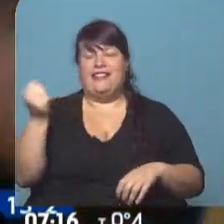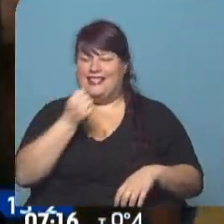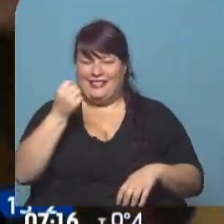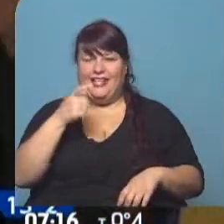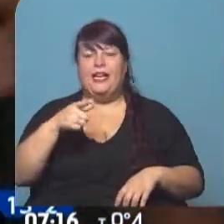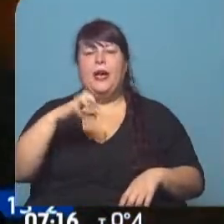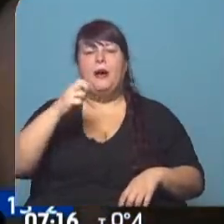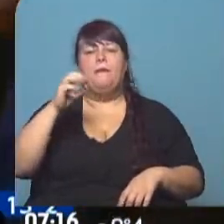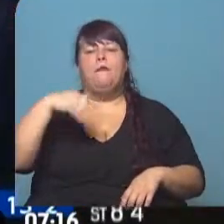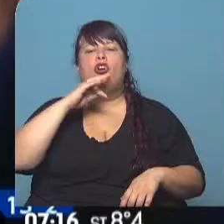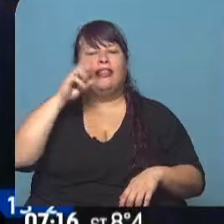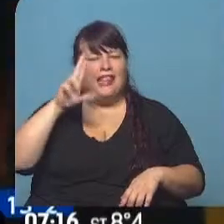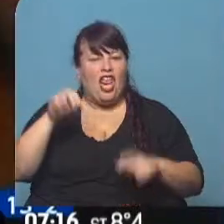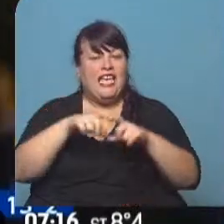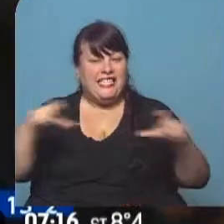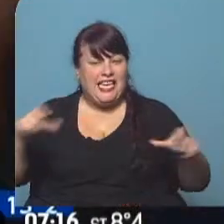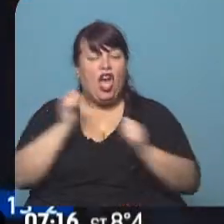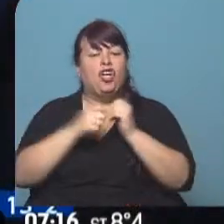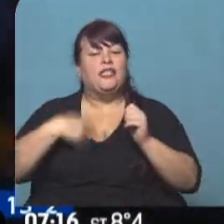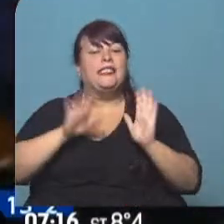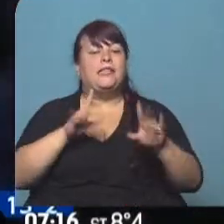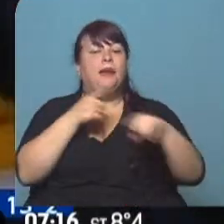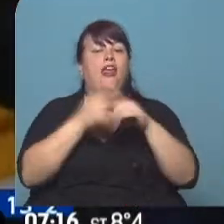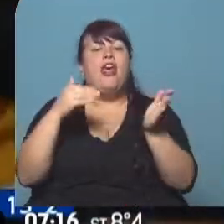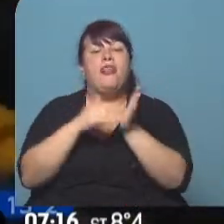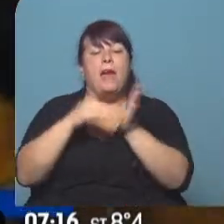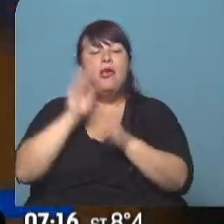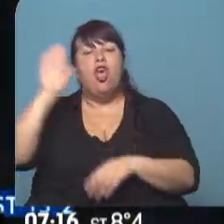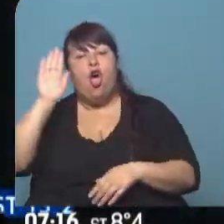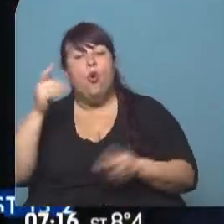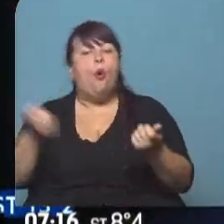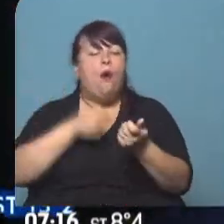de Paolo Montero, el cheque y Central que espera rival. ¿Será Godoy Cruz o Banfield que juegan hoy?